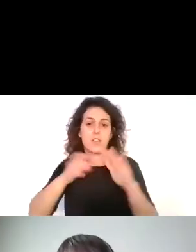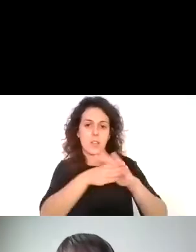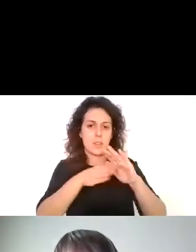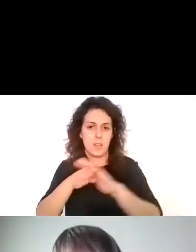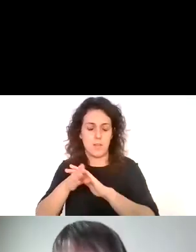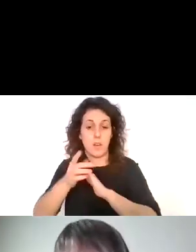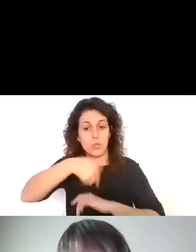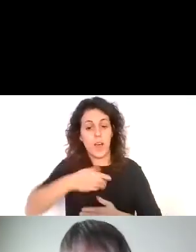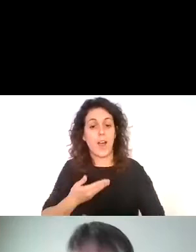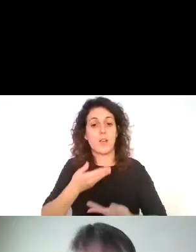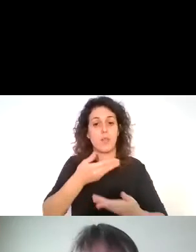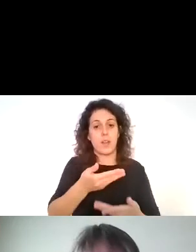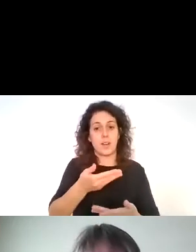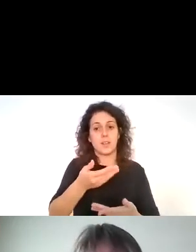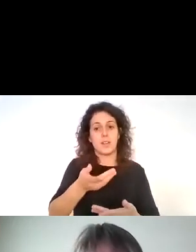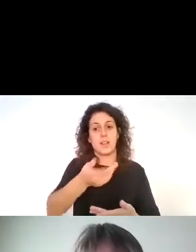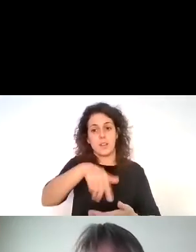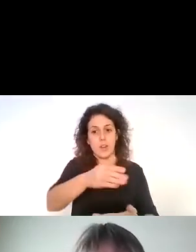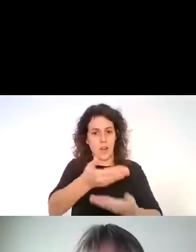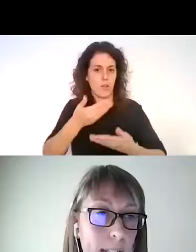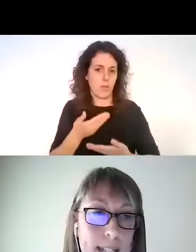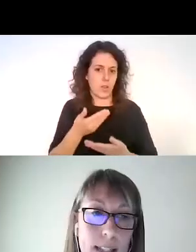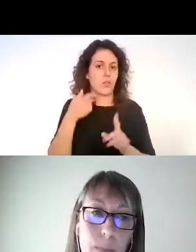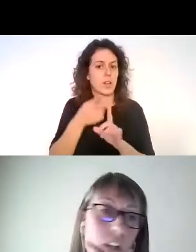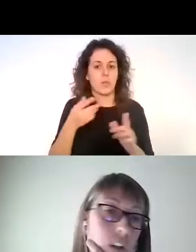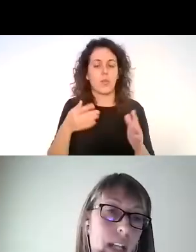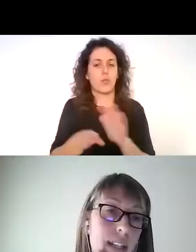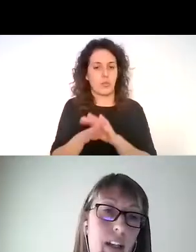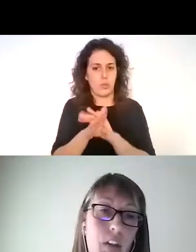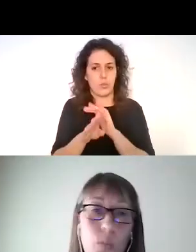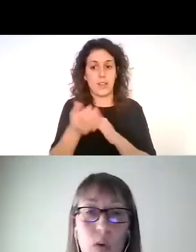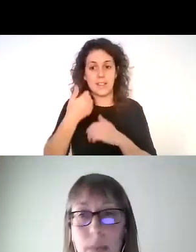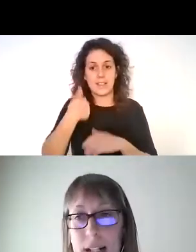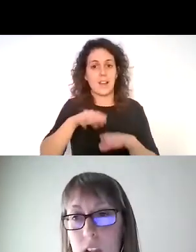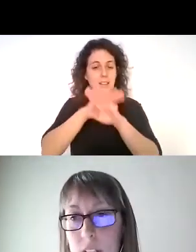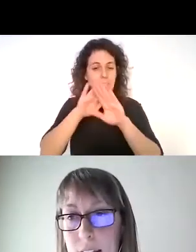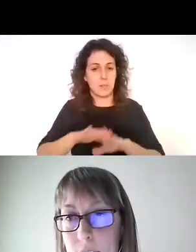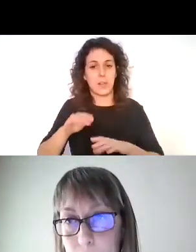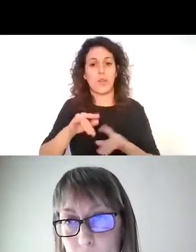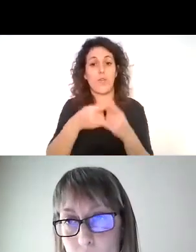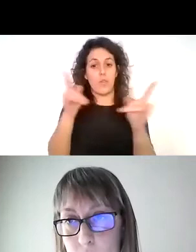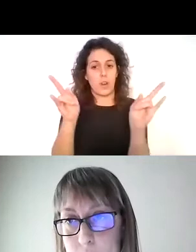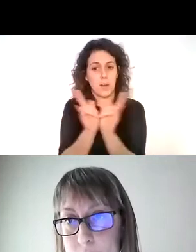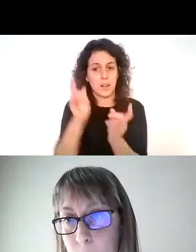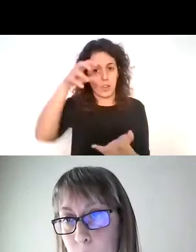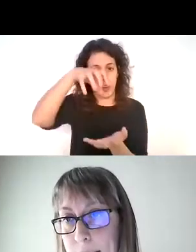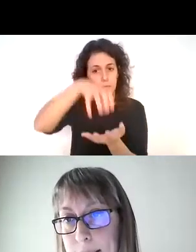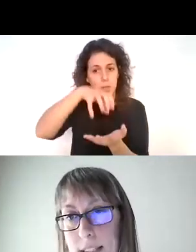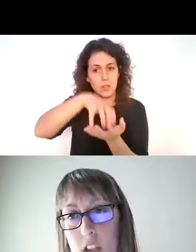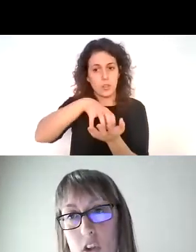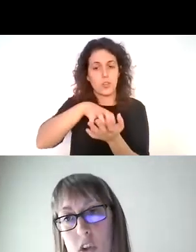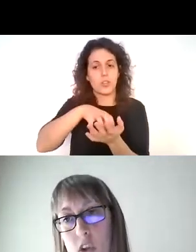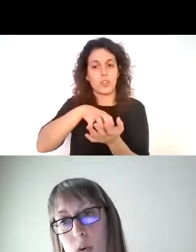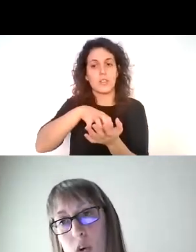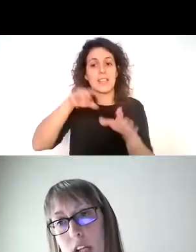seamos el paraguas para poder hacer estas acciones. Y ya termino con la instalación de un bucle magnético en la sala de plenos. Es que es importante